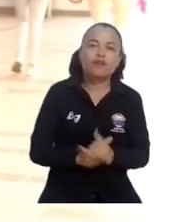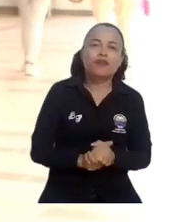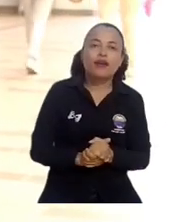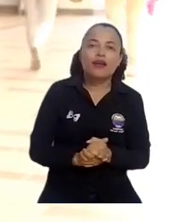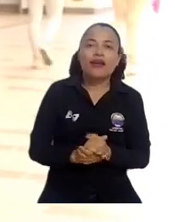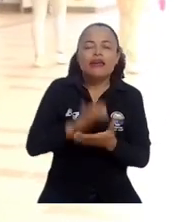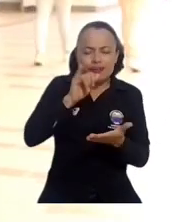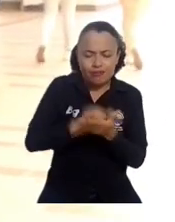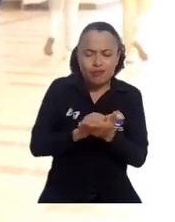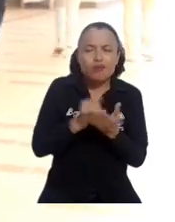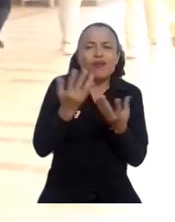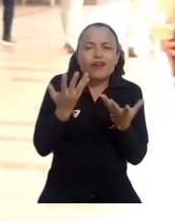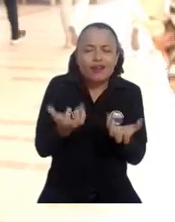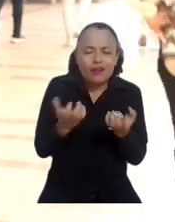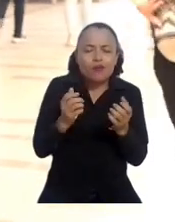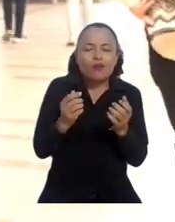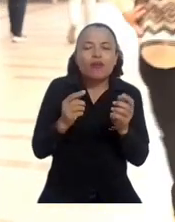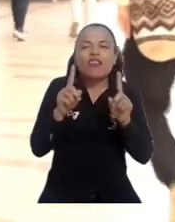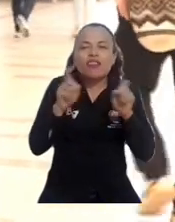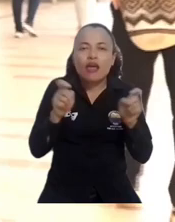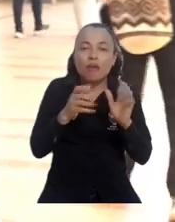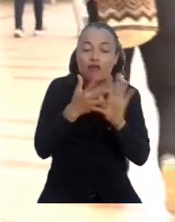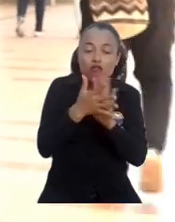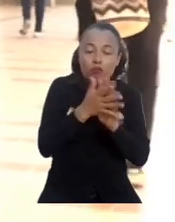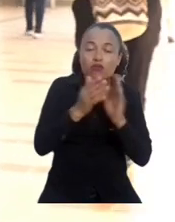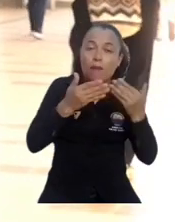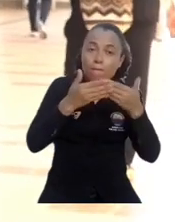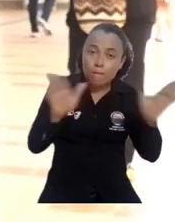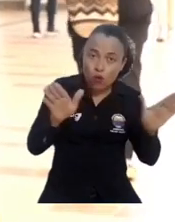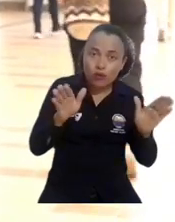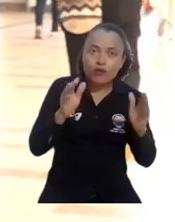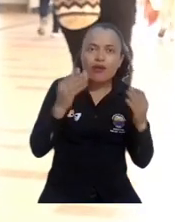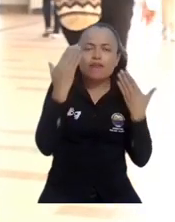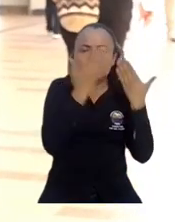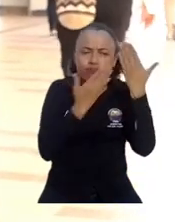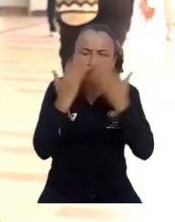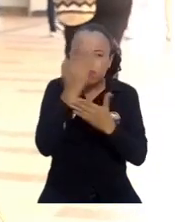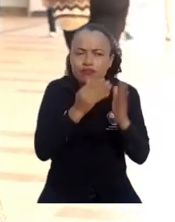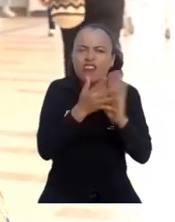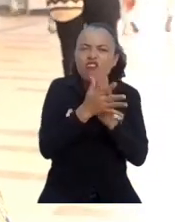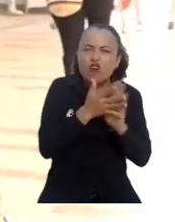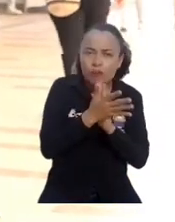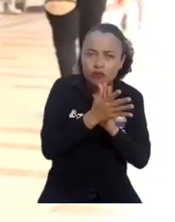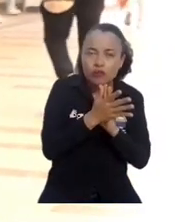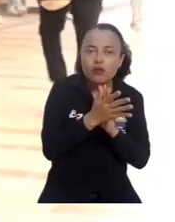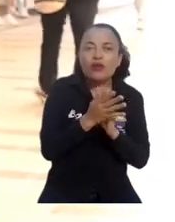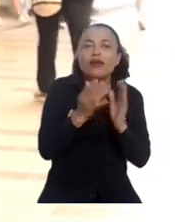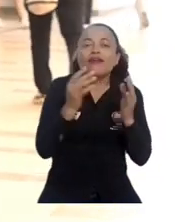tema de datos abiertos y análisis y datos, es todo lo que esto confluye, porque genera una red de trabajo,